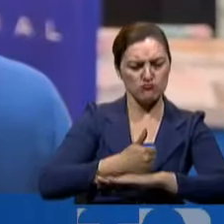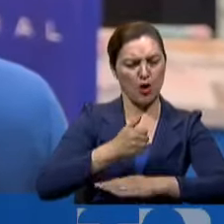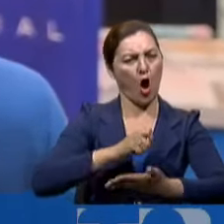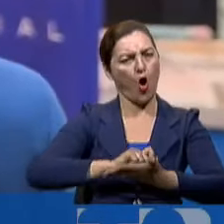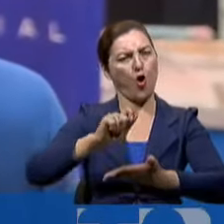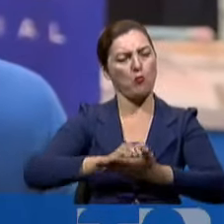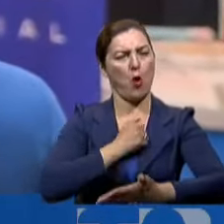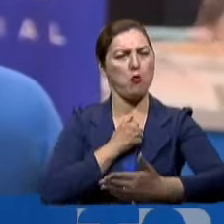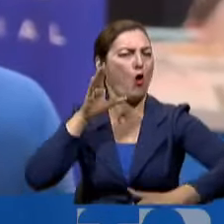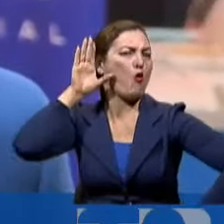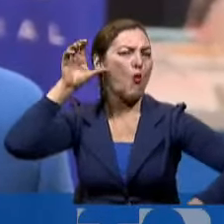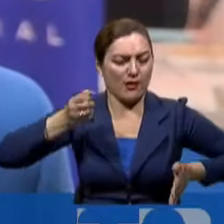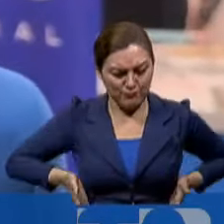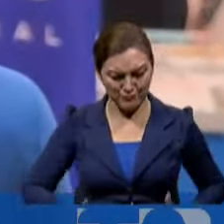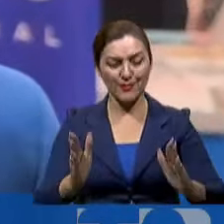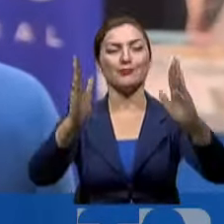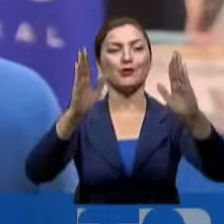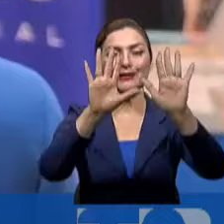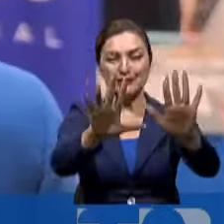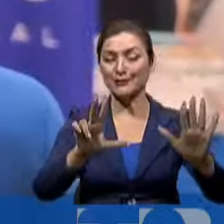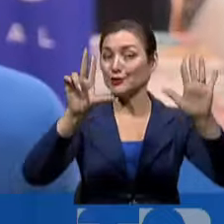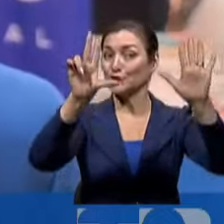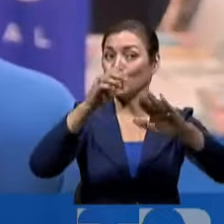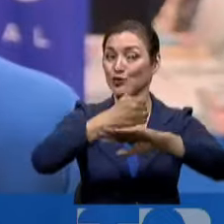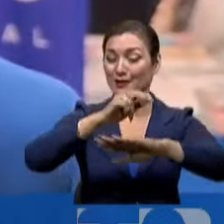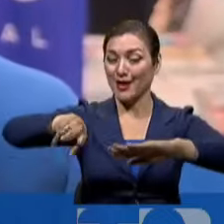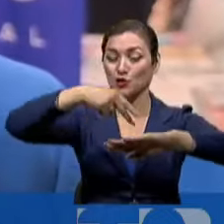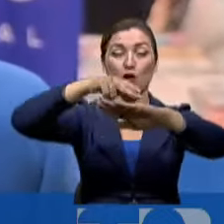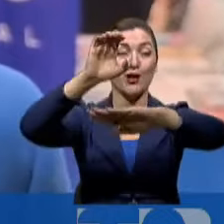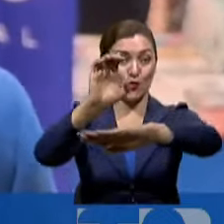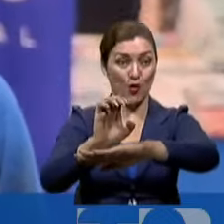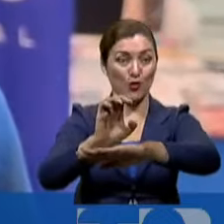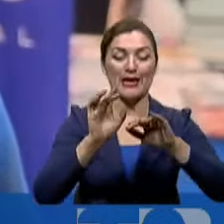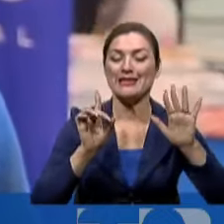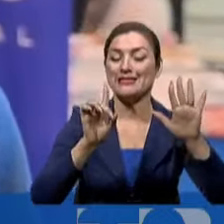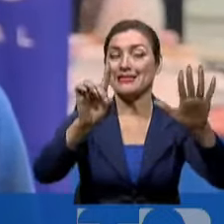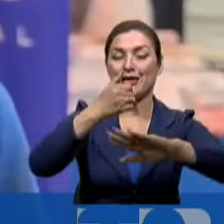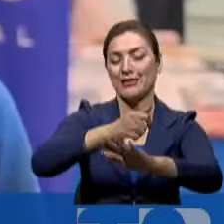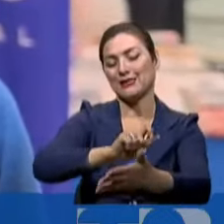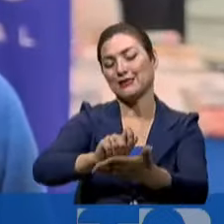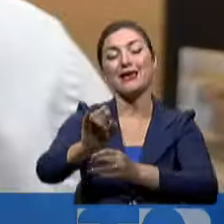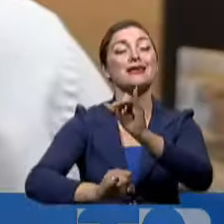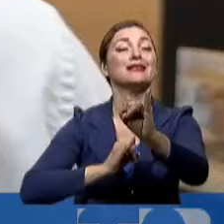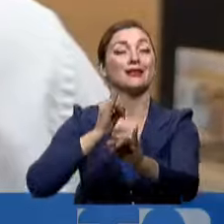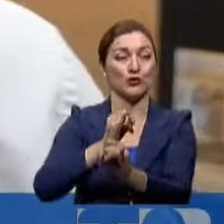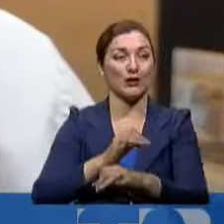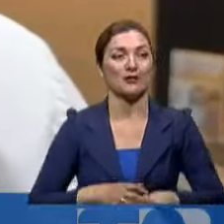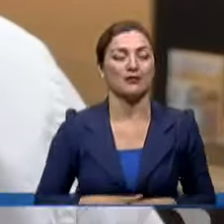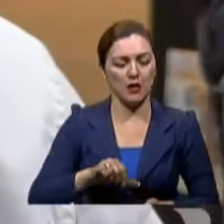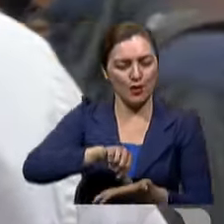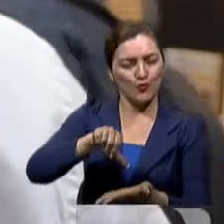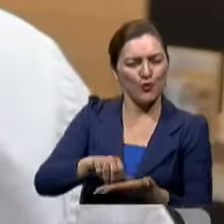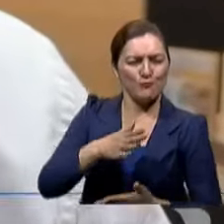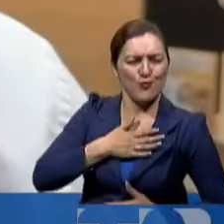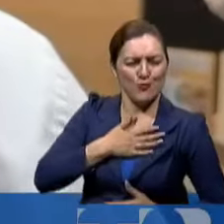cuencanos. Tenemos 18 autores nacionales y 6 autores internacionales. Y es una ciudad que se